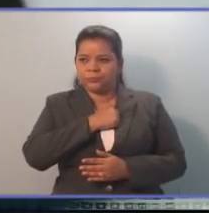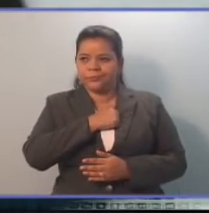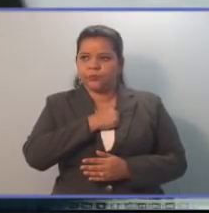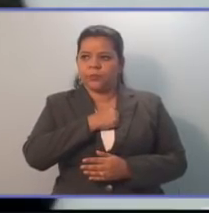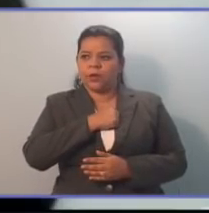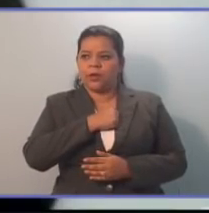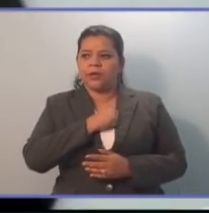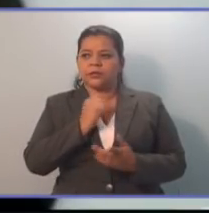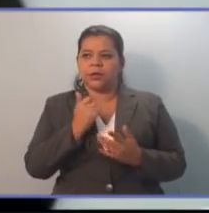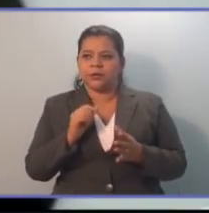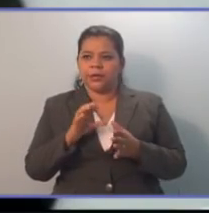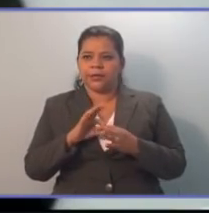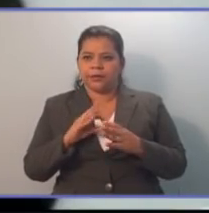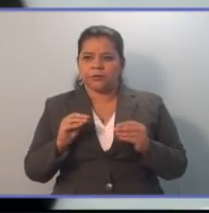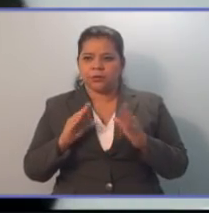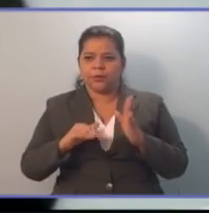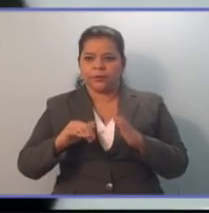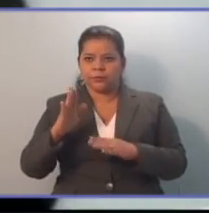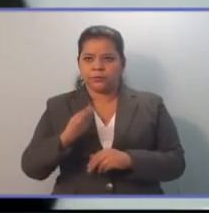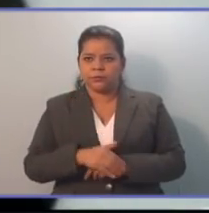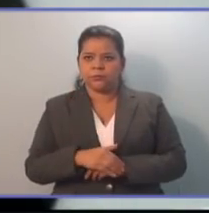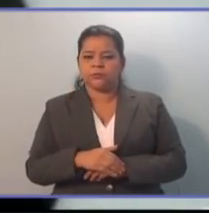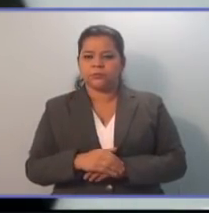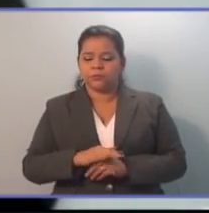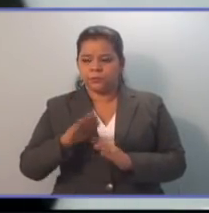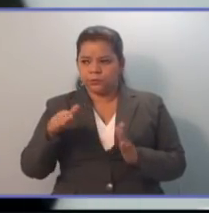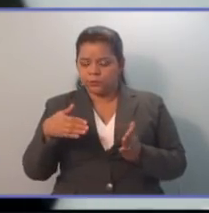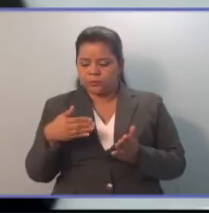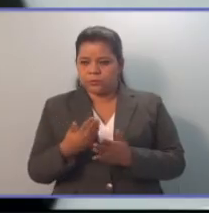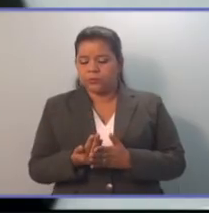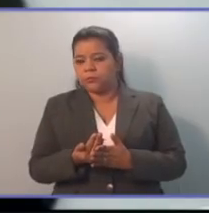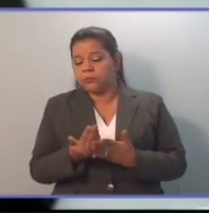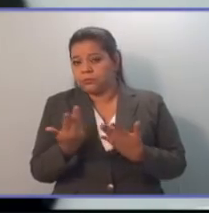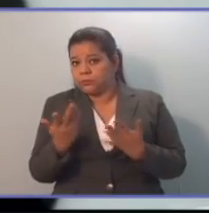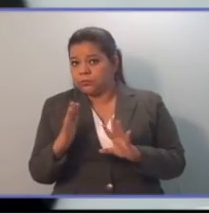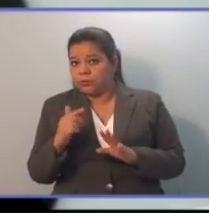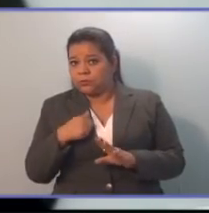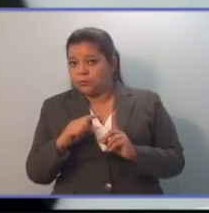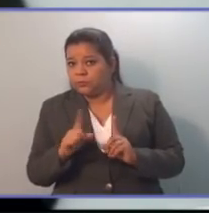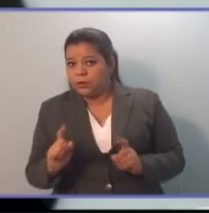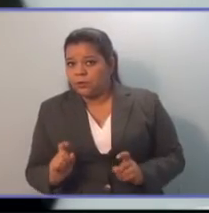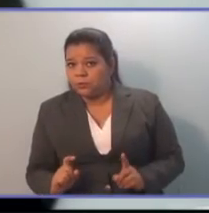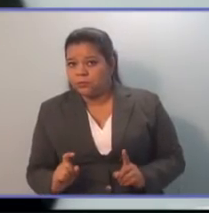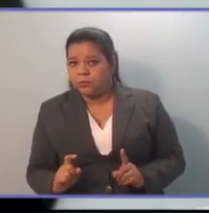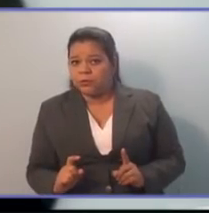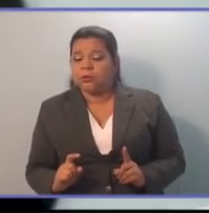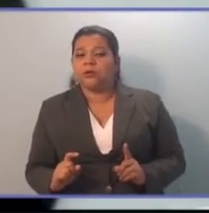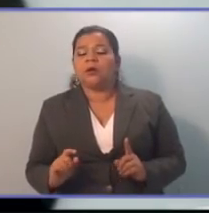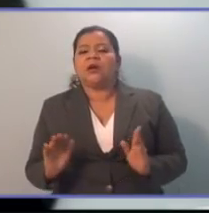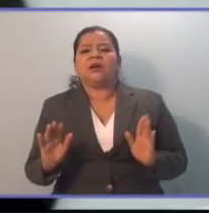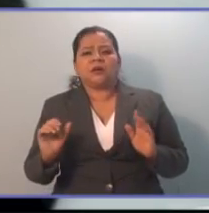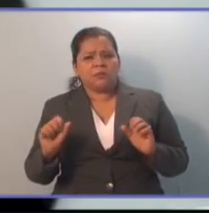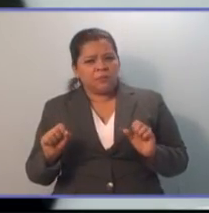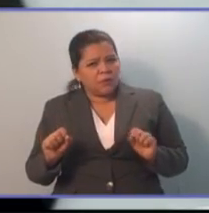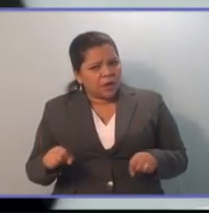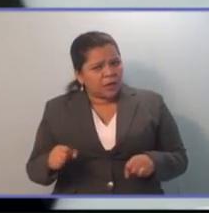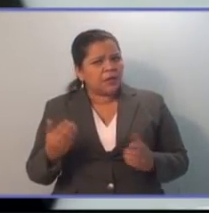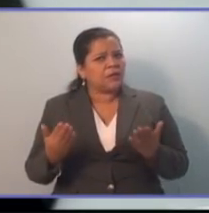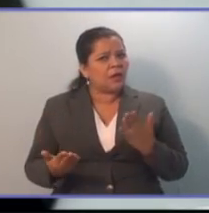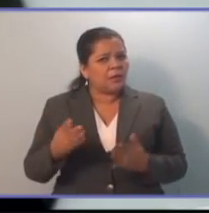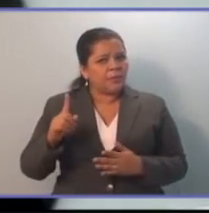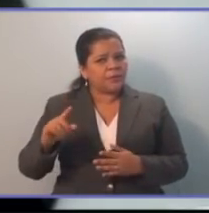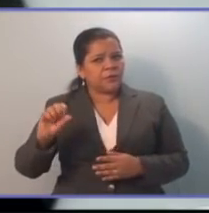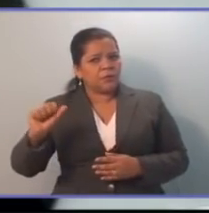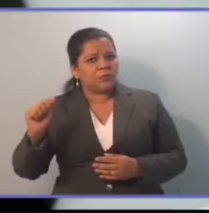Y en el caso de la corrupción, pregunto, ¿podrá haber una sala o un